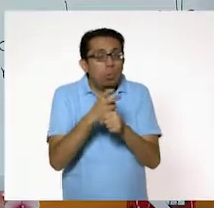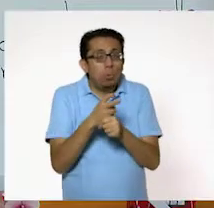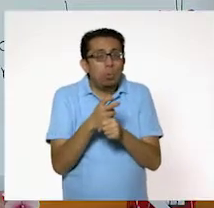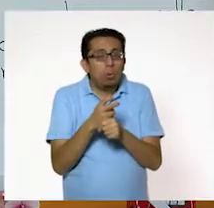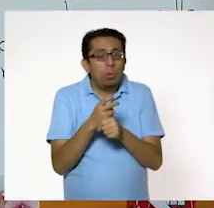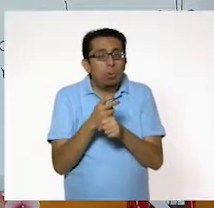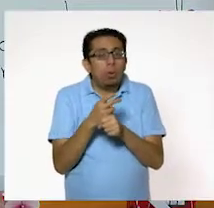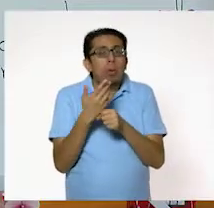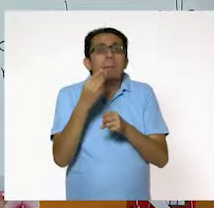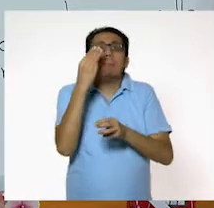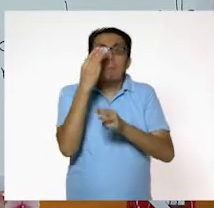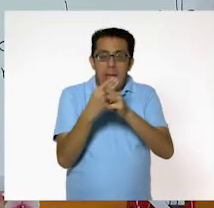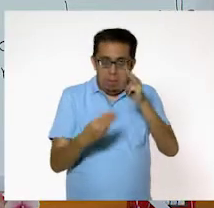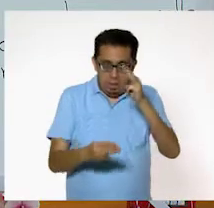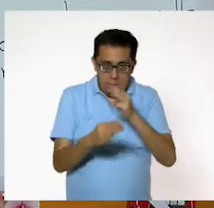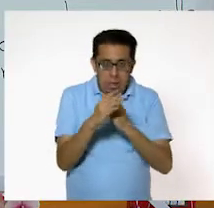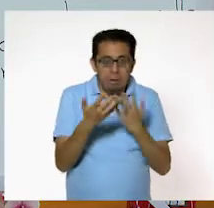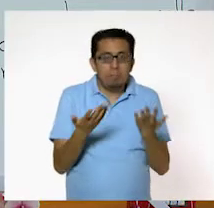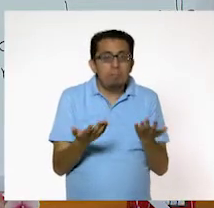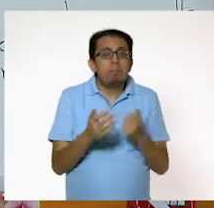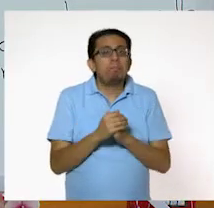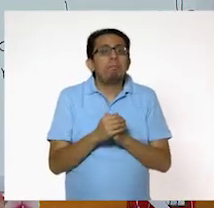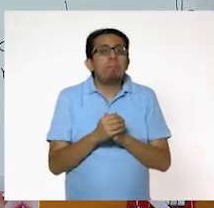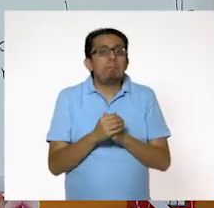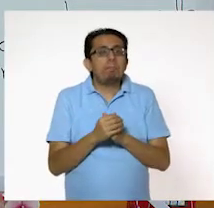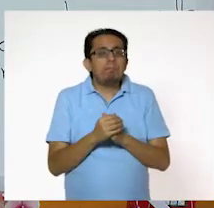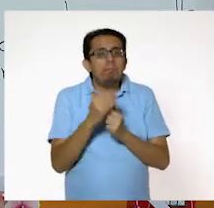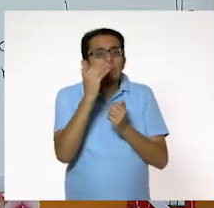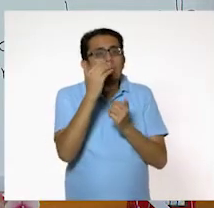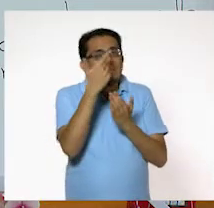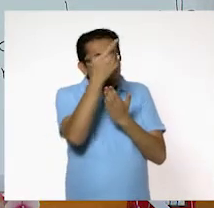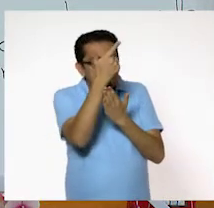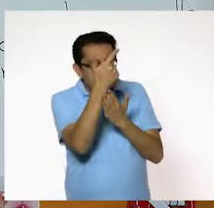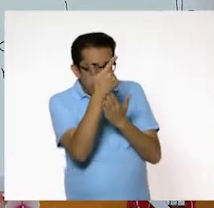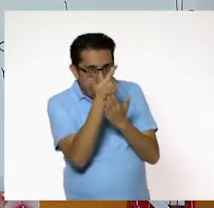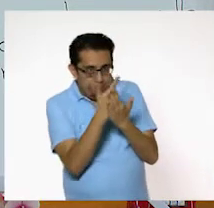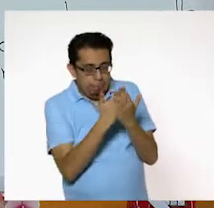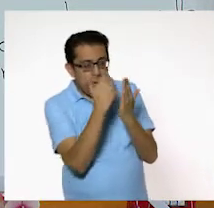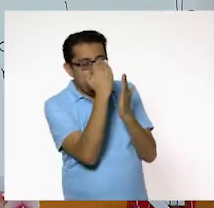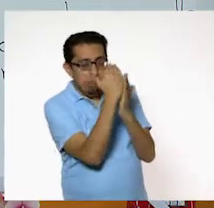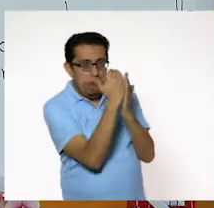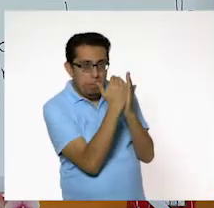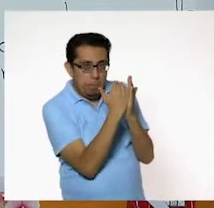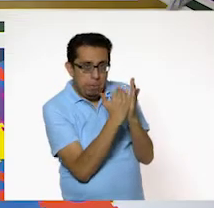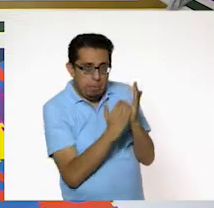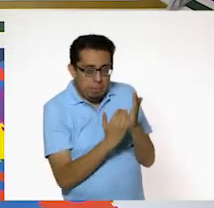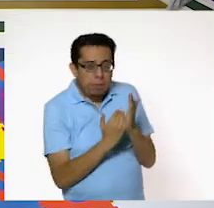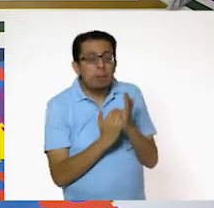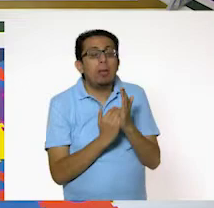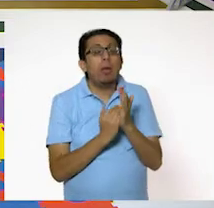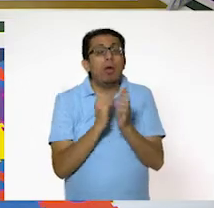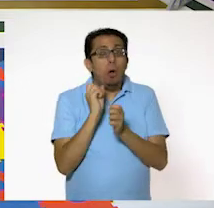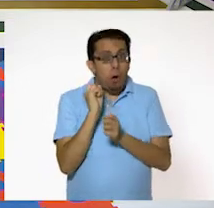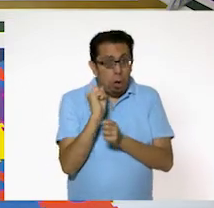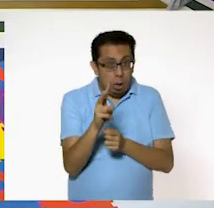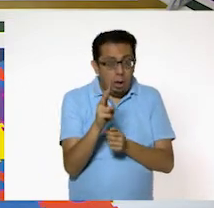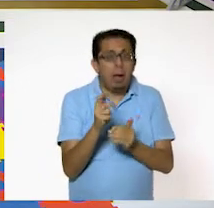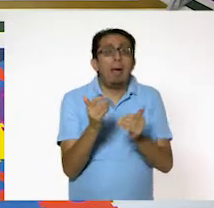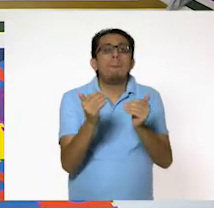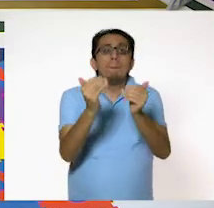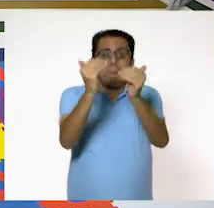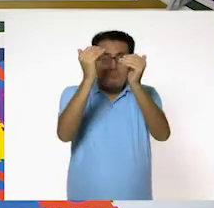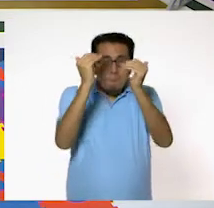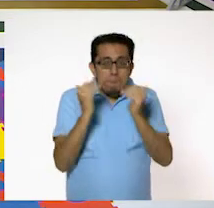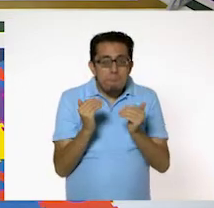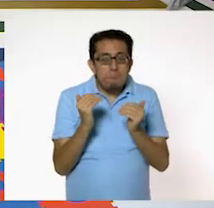Los materiales. Ok, los materiales que los enlistamos, ¿de acuerdo? Sí. El siguiente